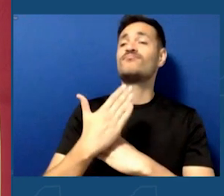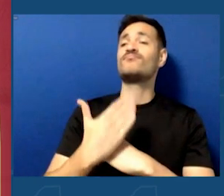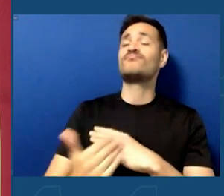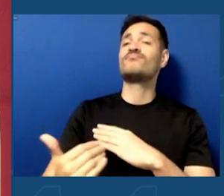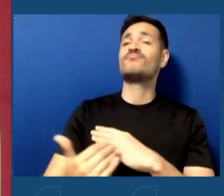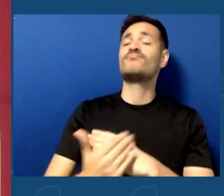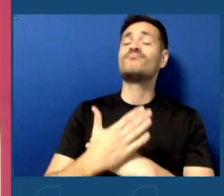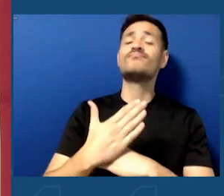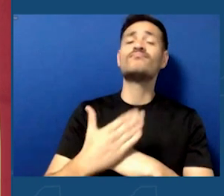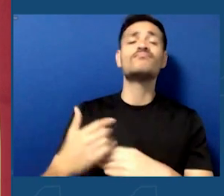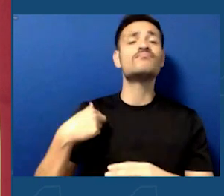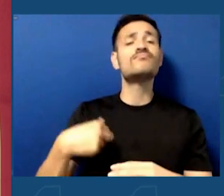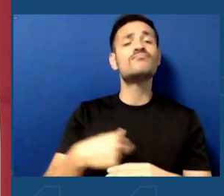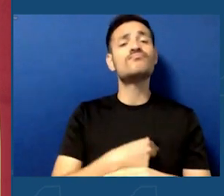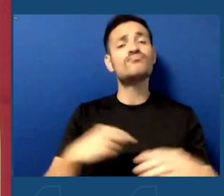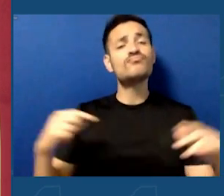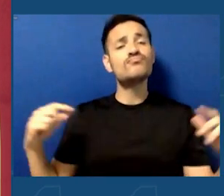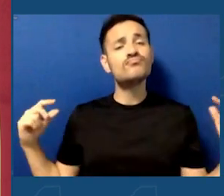exclamó lleno de